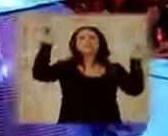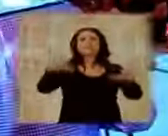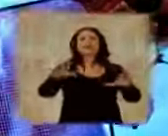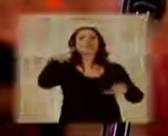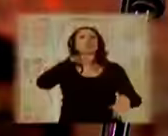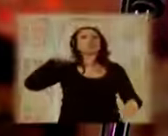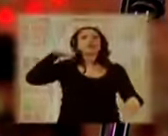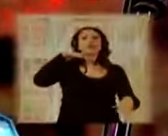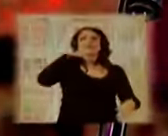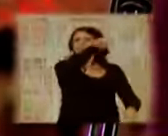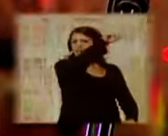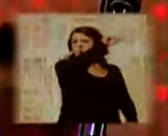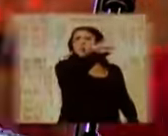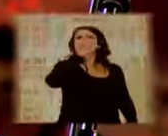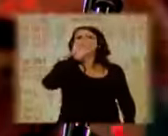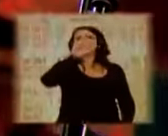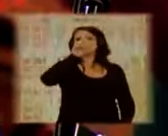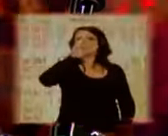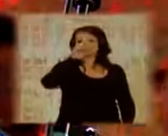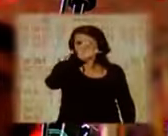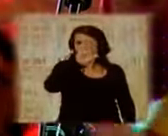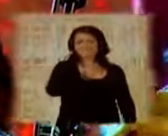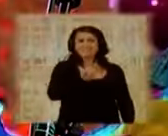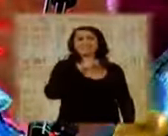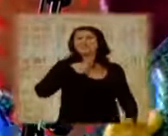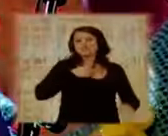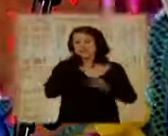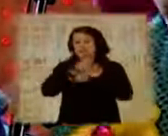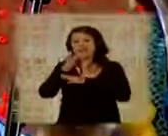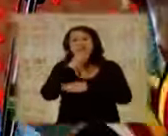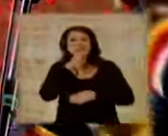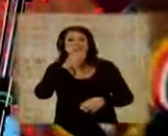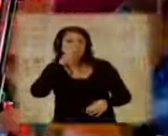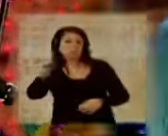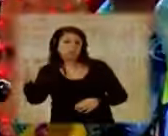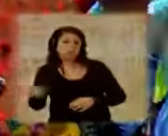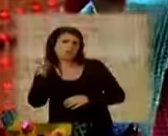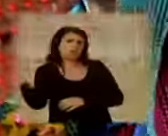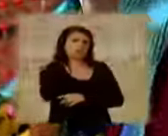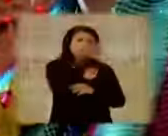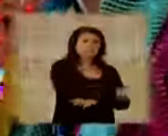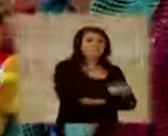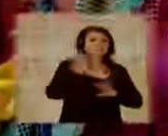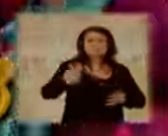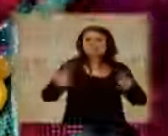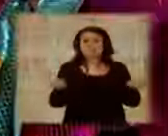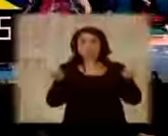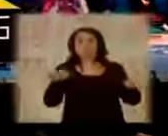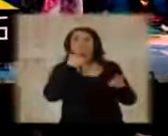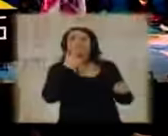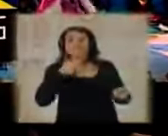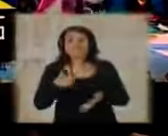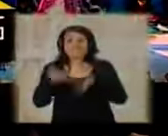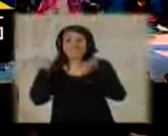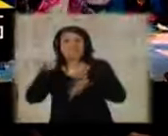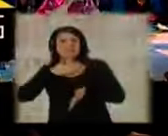Lourdes, voy para Las Palmas que en el mundo es el mejor. Y el primero me ha dicho que gano yo. Y es se jodió,